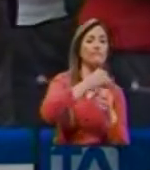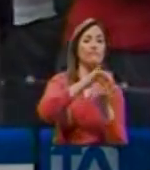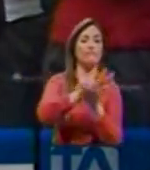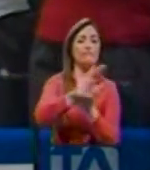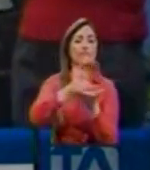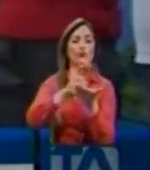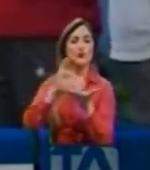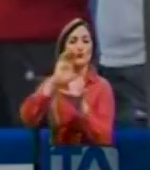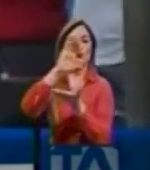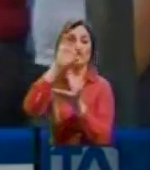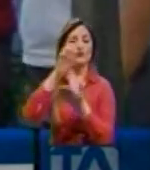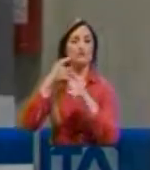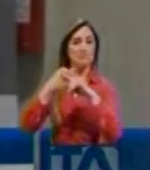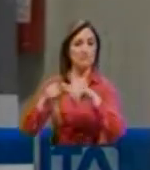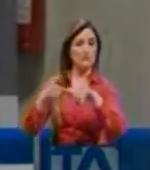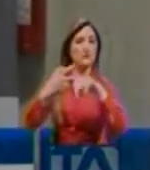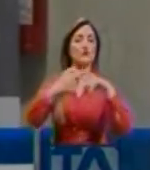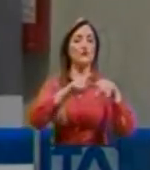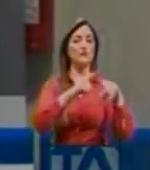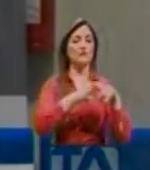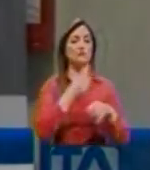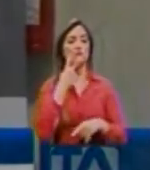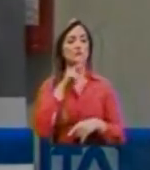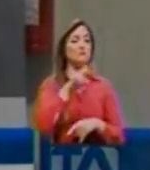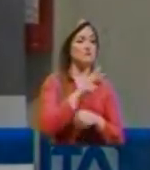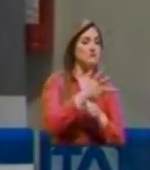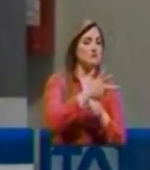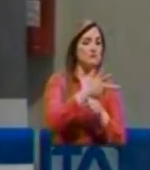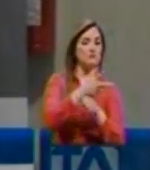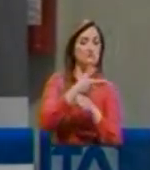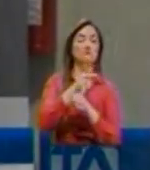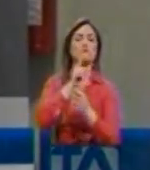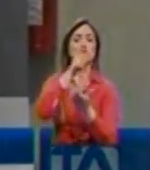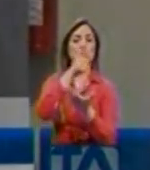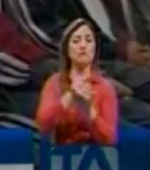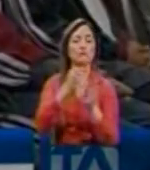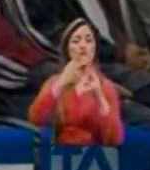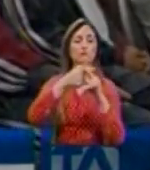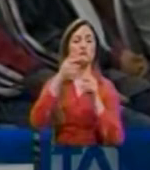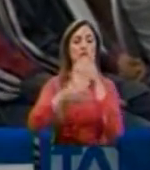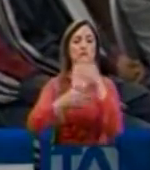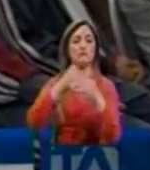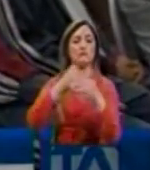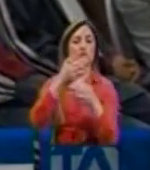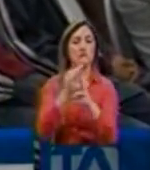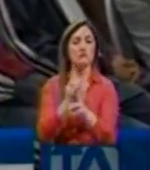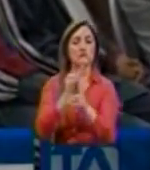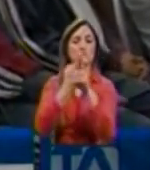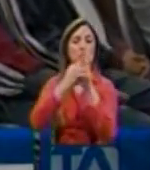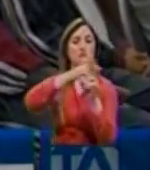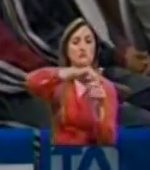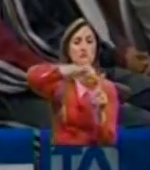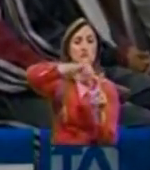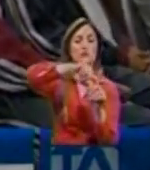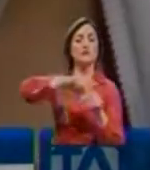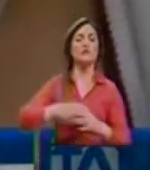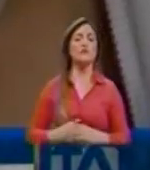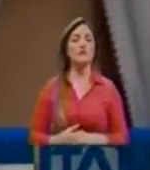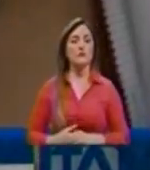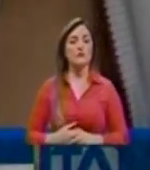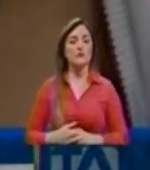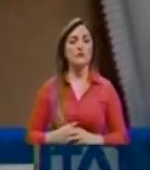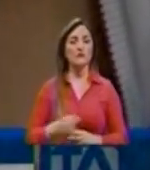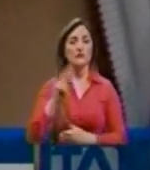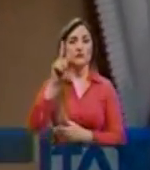diferentes unidades educativas, en donde inició efectivamente este proceso y veíamos cómo la respuesta ha sido bastante positiva en dos